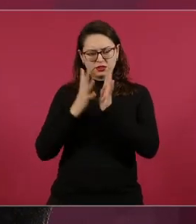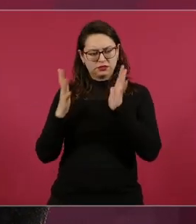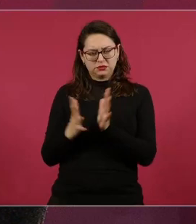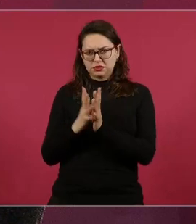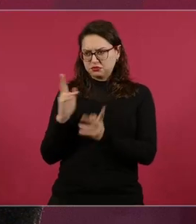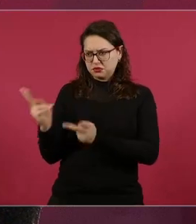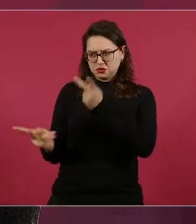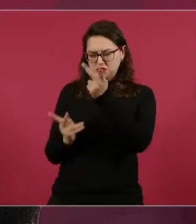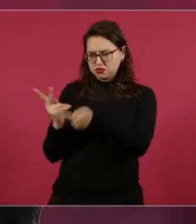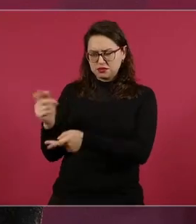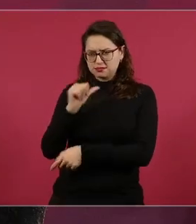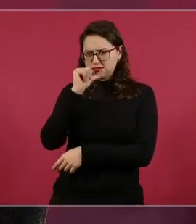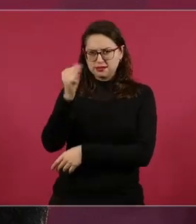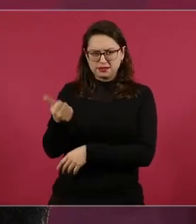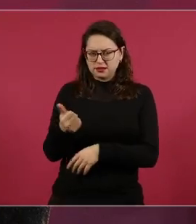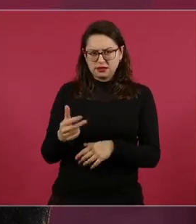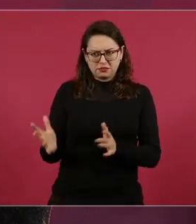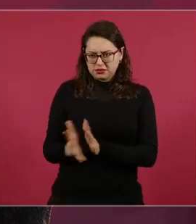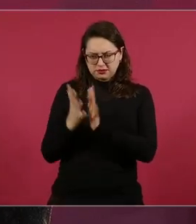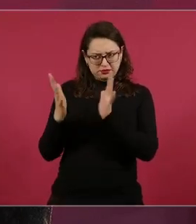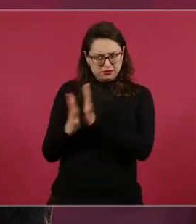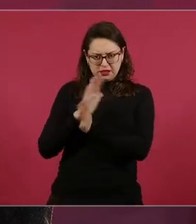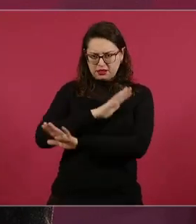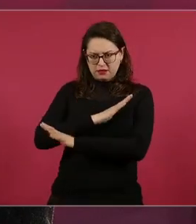y dije que no,